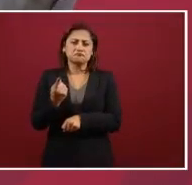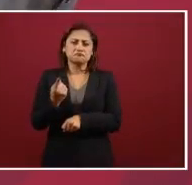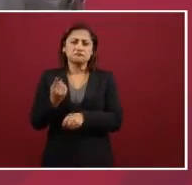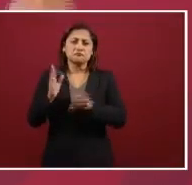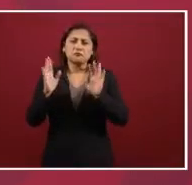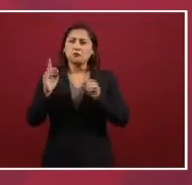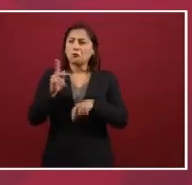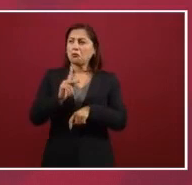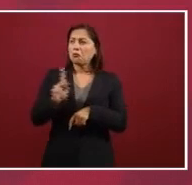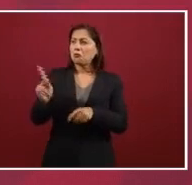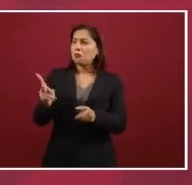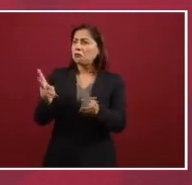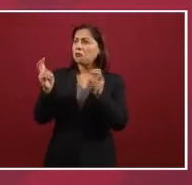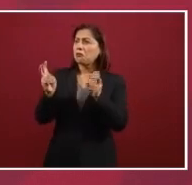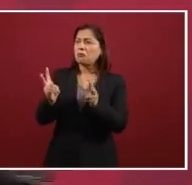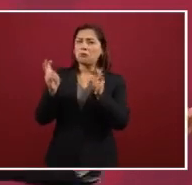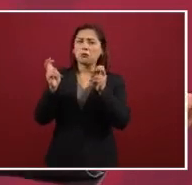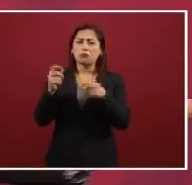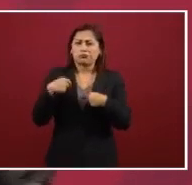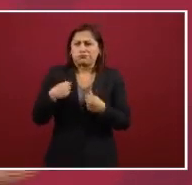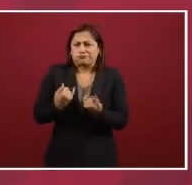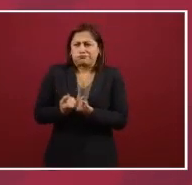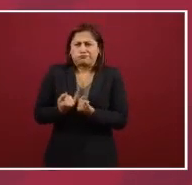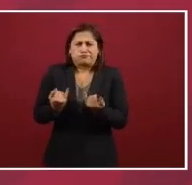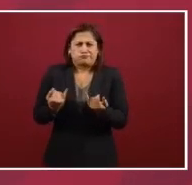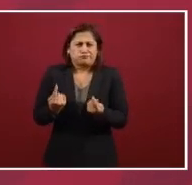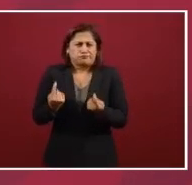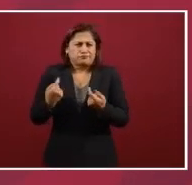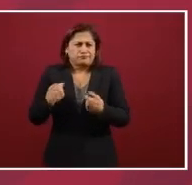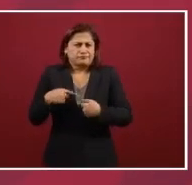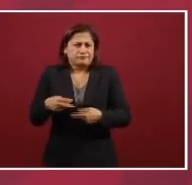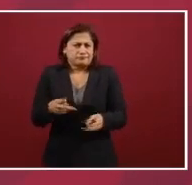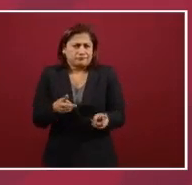todos roban, porque yo no.